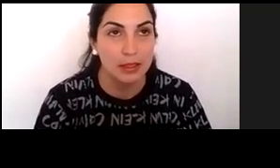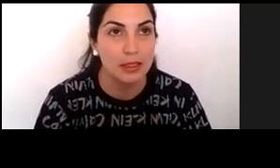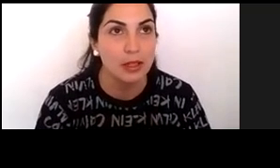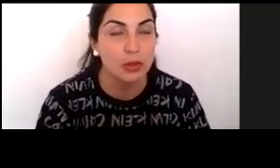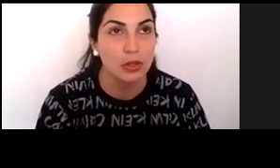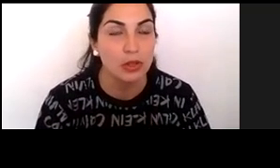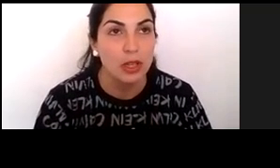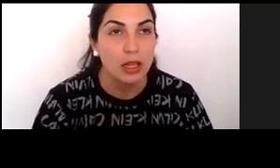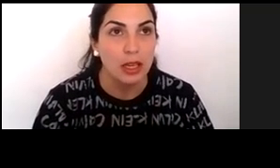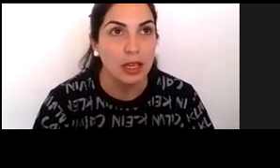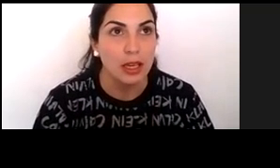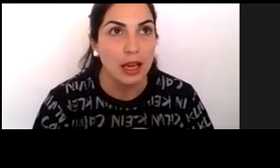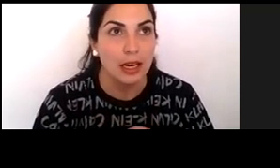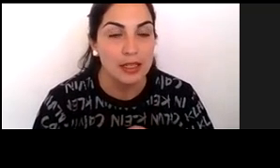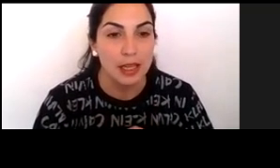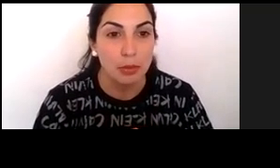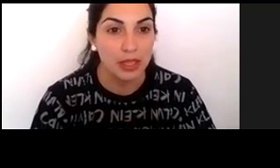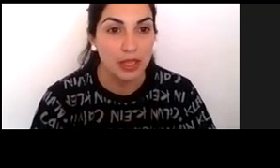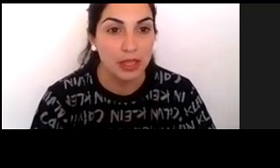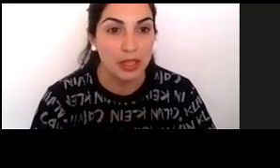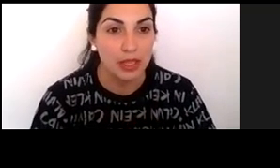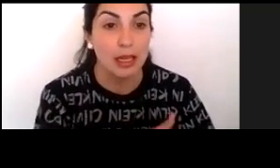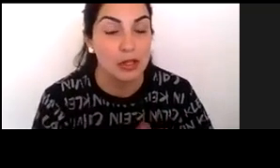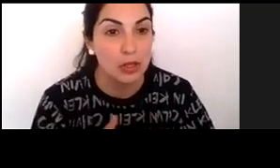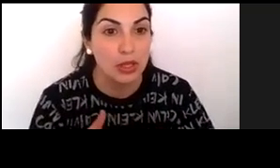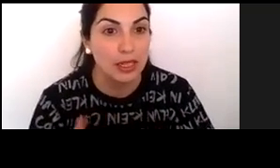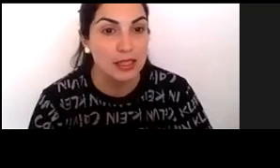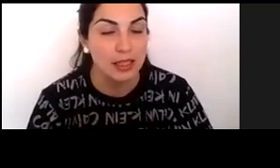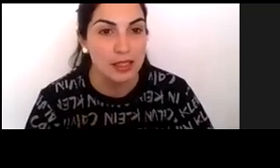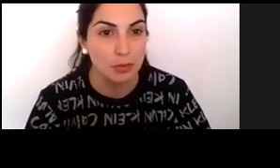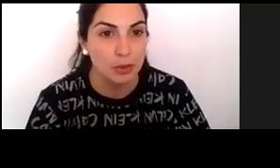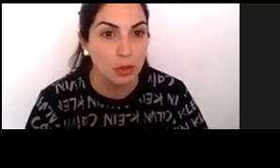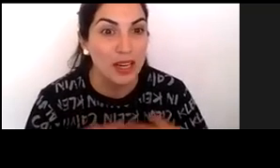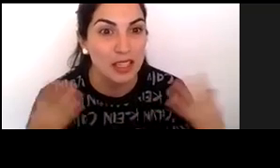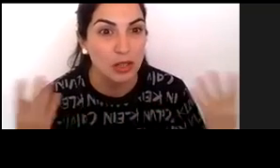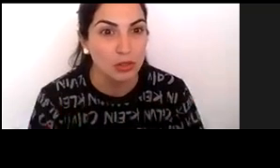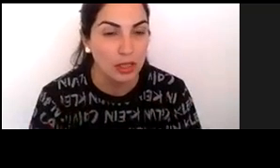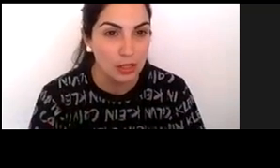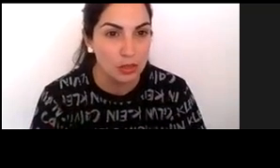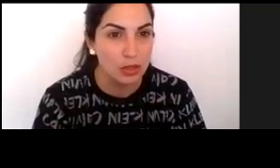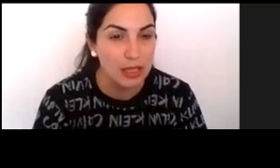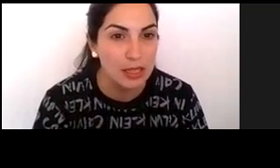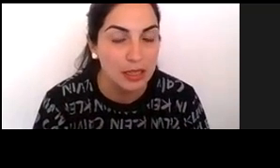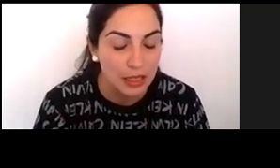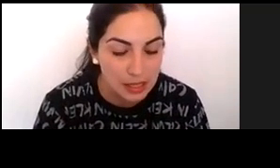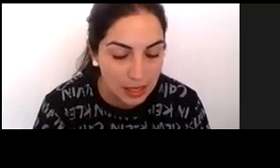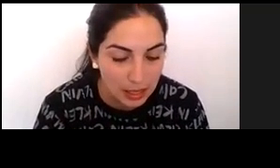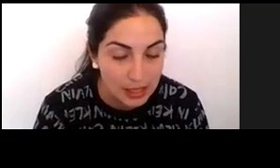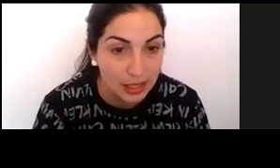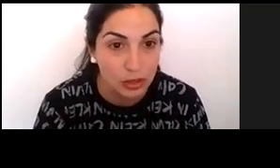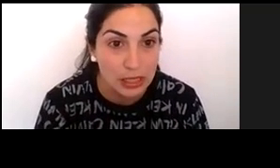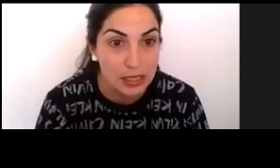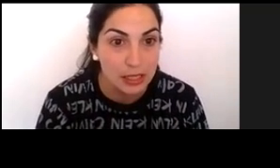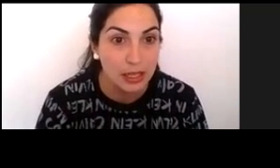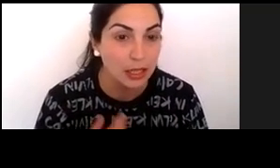ser la parte de desarrollo, analizar, por ejemplo, quién es el emisor, quién es el receptor, cuál es el contexto de esa